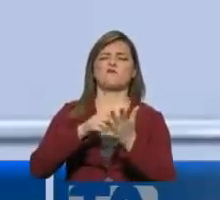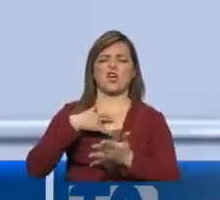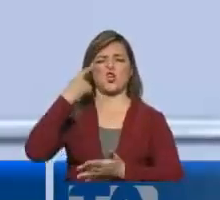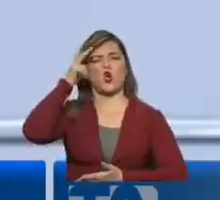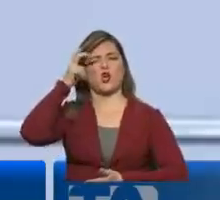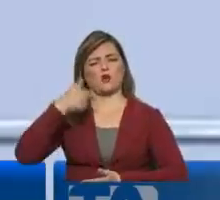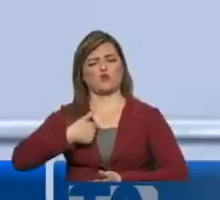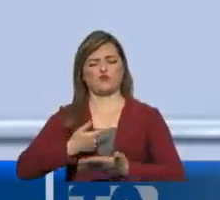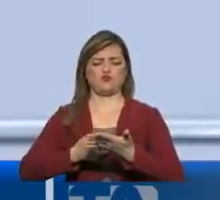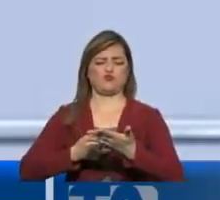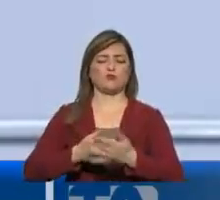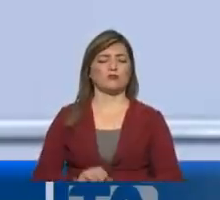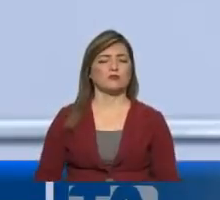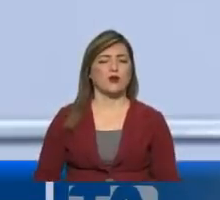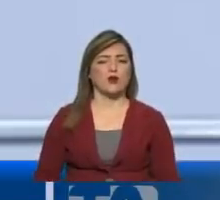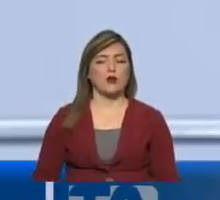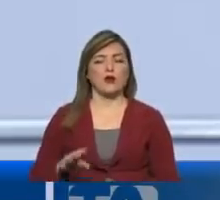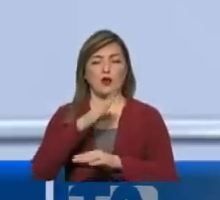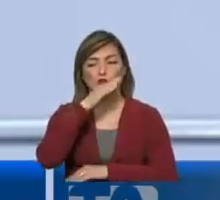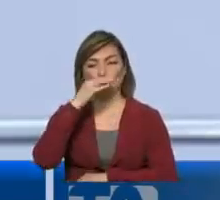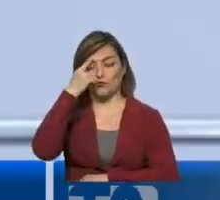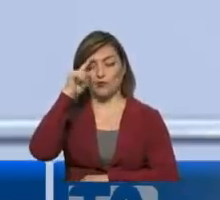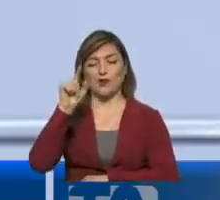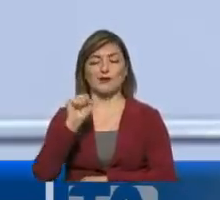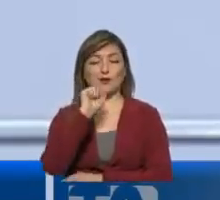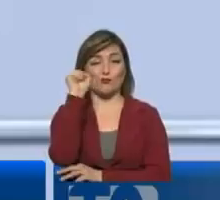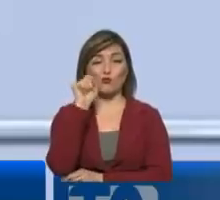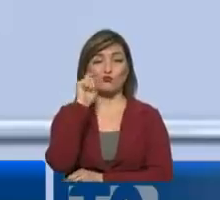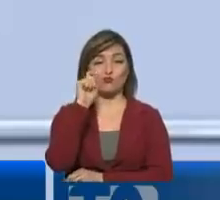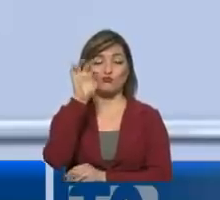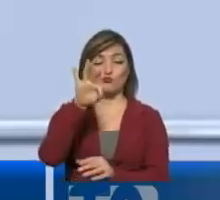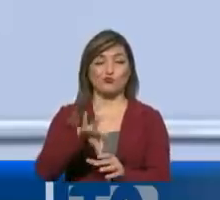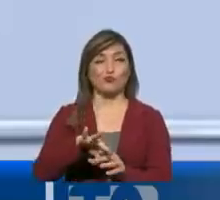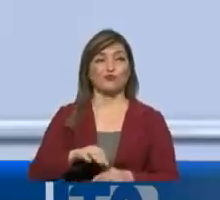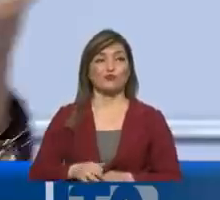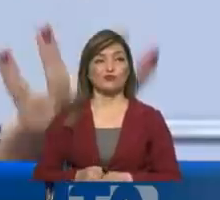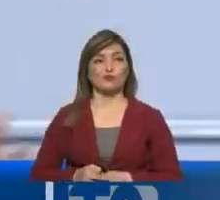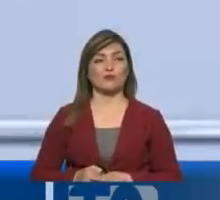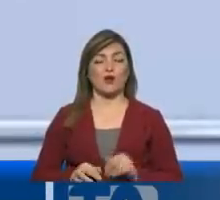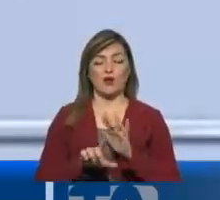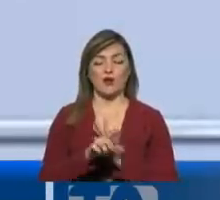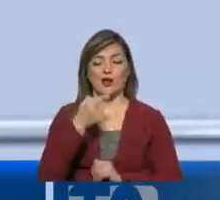abstención que los concejales de Revolución Ciudadana reclamaron como un derecho y votaron así, a pesar de que